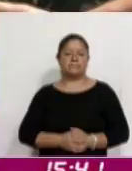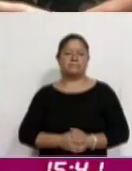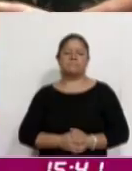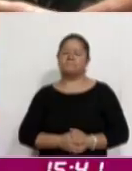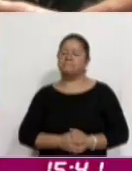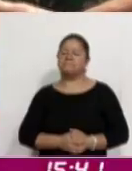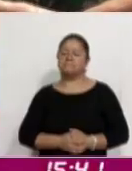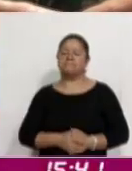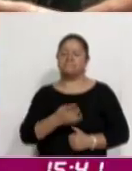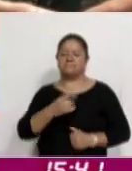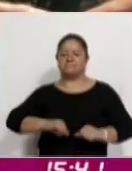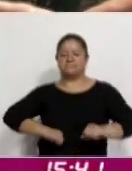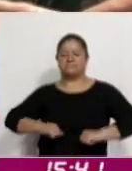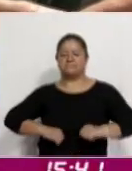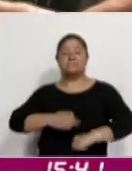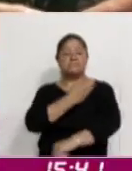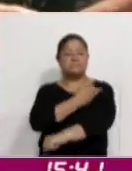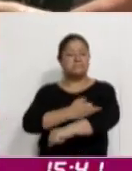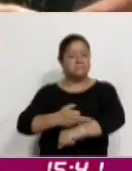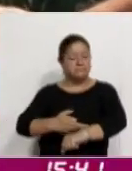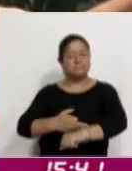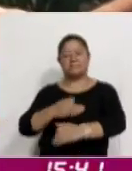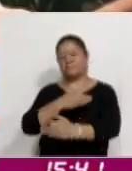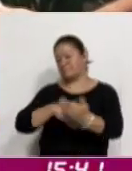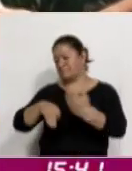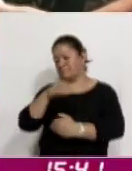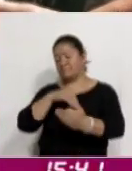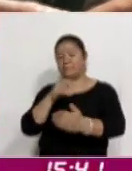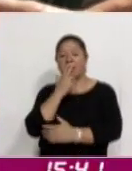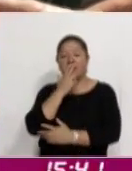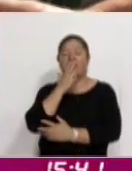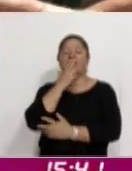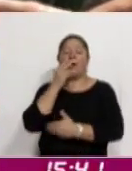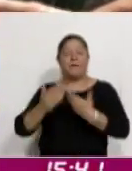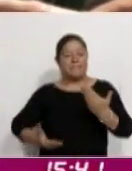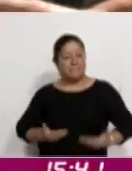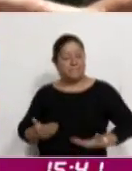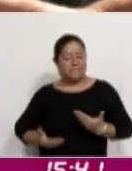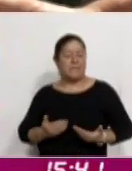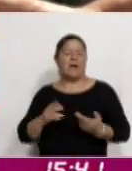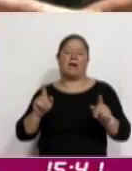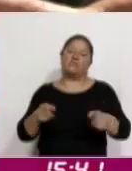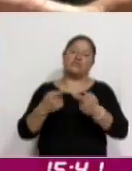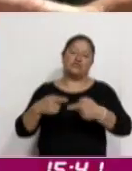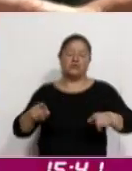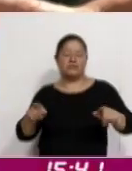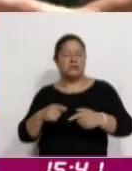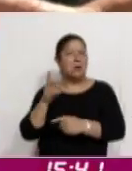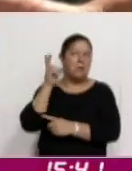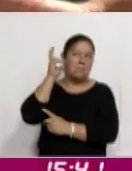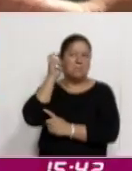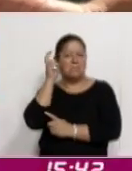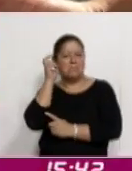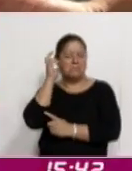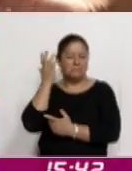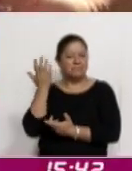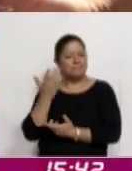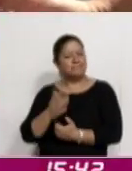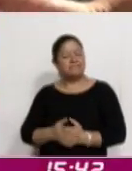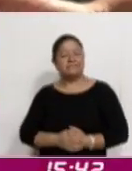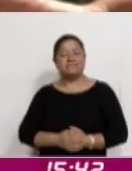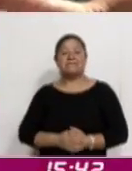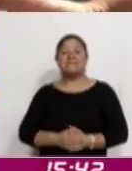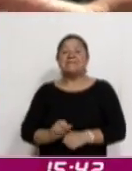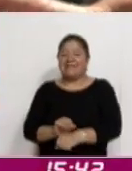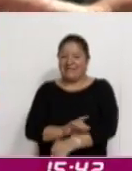Pues sí, va a ser un evento para toda la familia, disfrutar de la música, bailar obviamente con toda la energía,